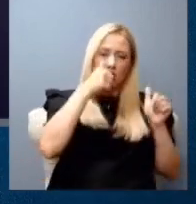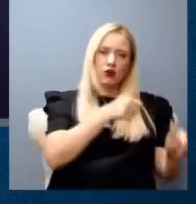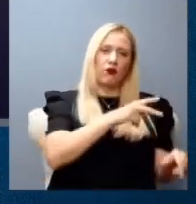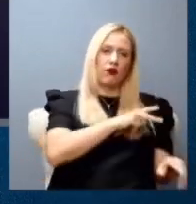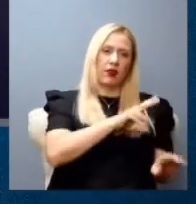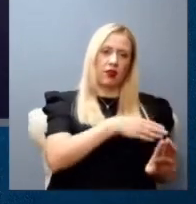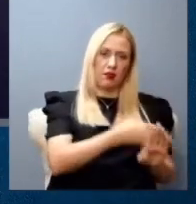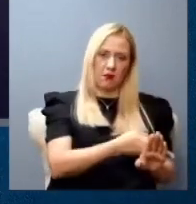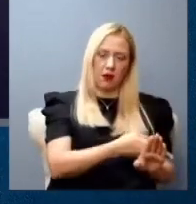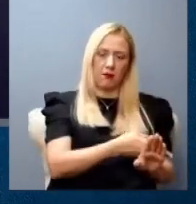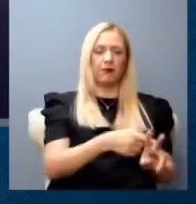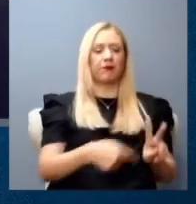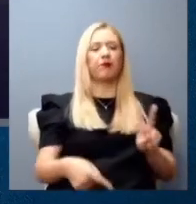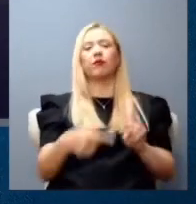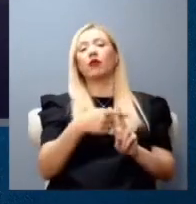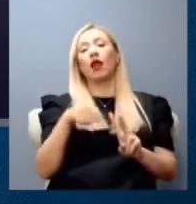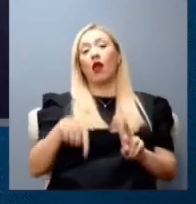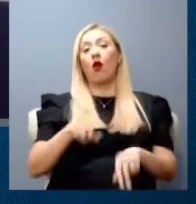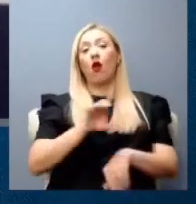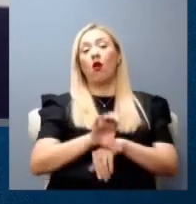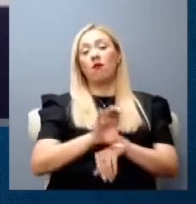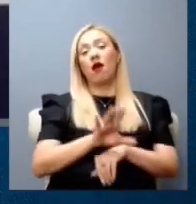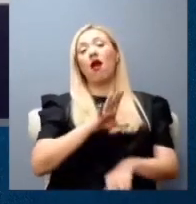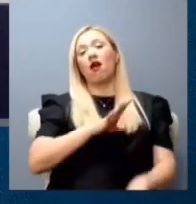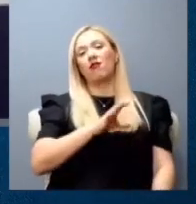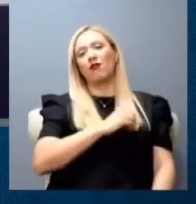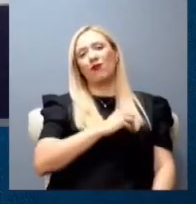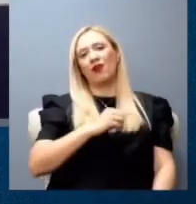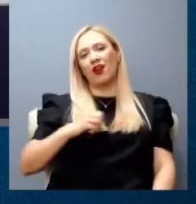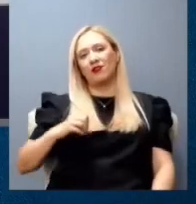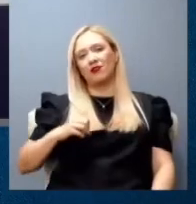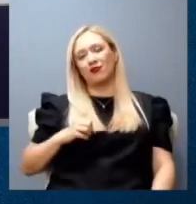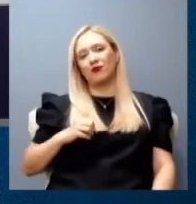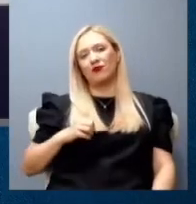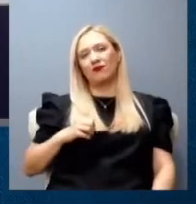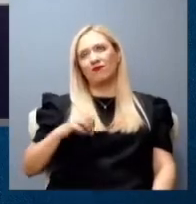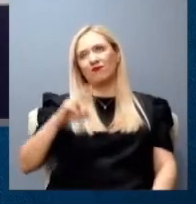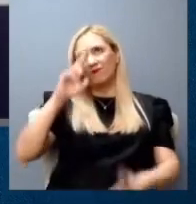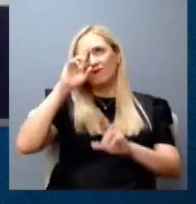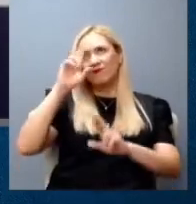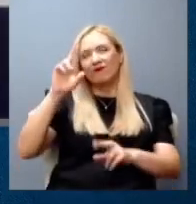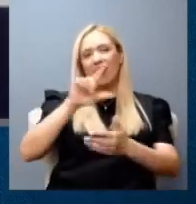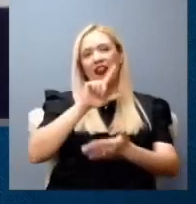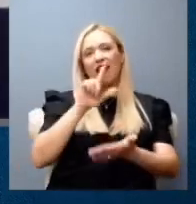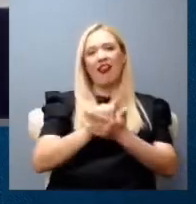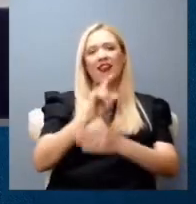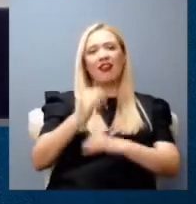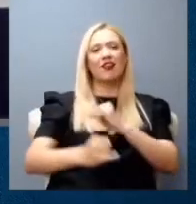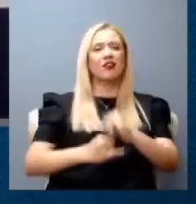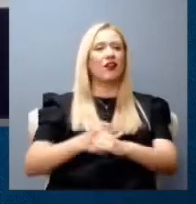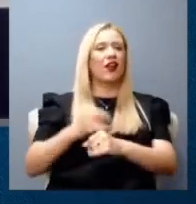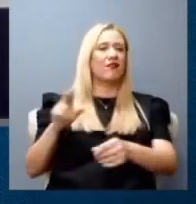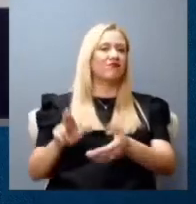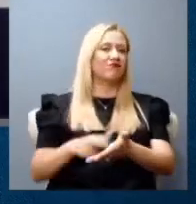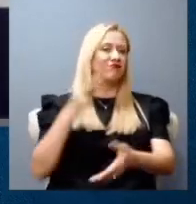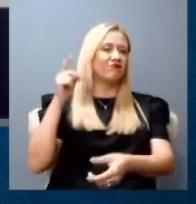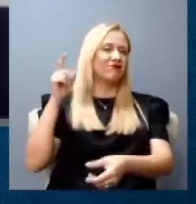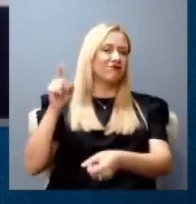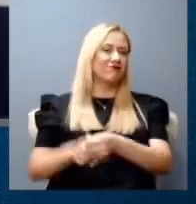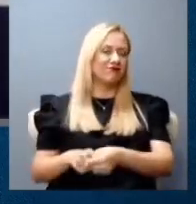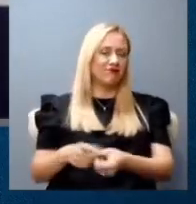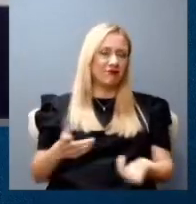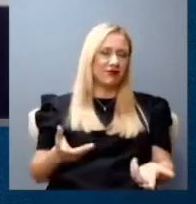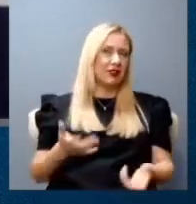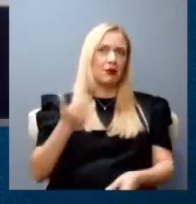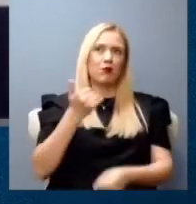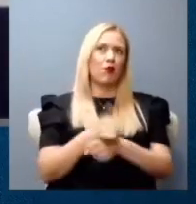Estado colombiano tiene una serie de obligaciones internacionales que tiene que cumplir. Entonces ya no era posible ese